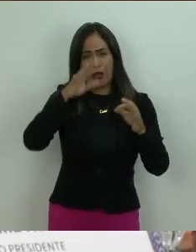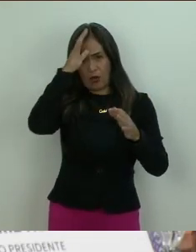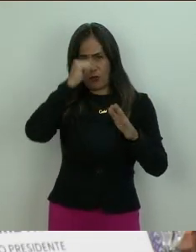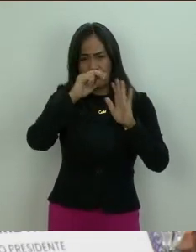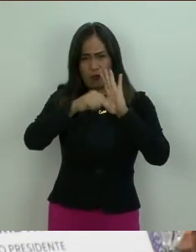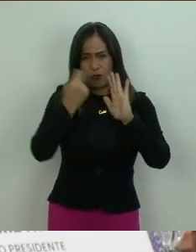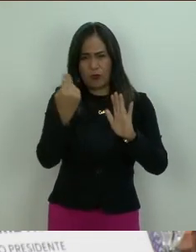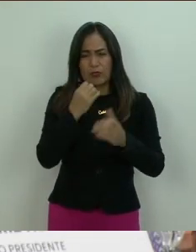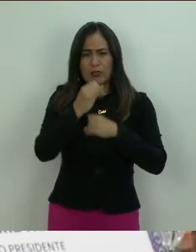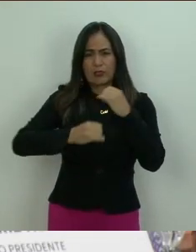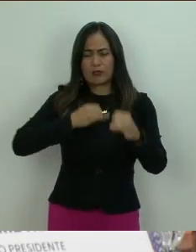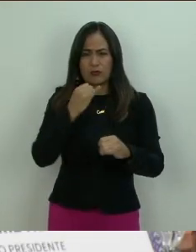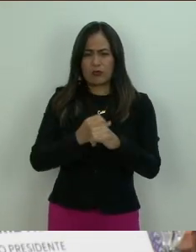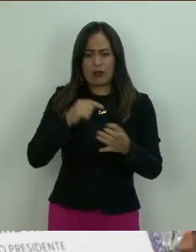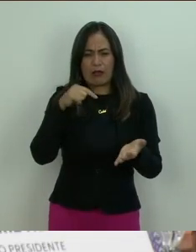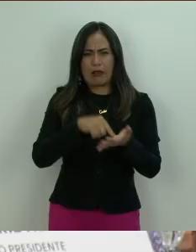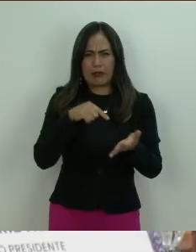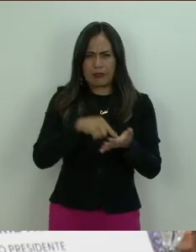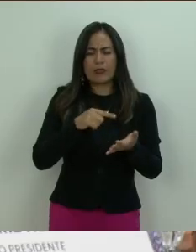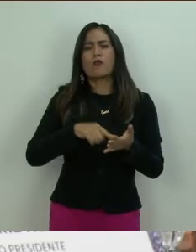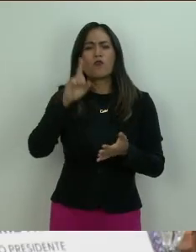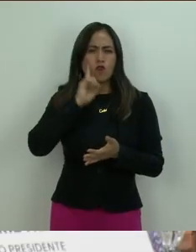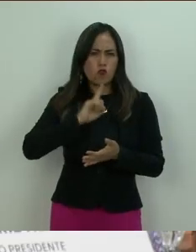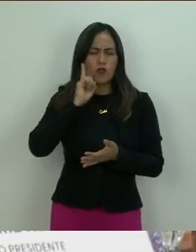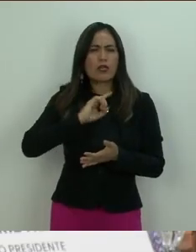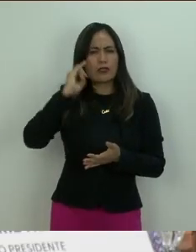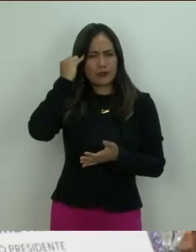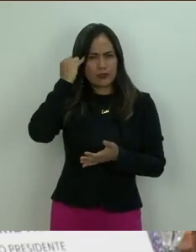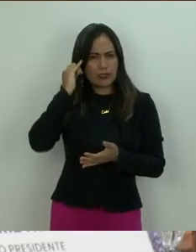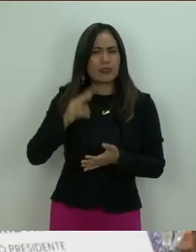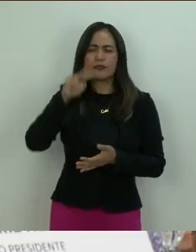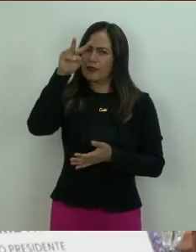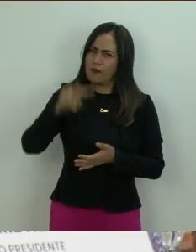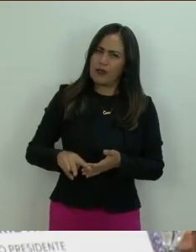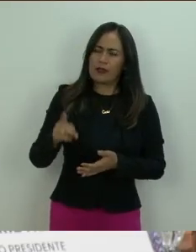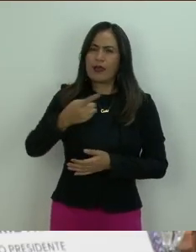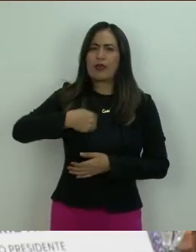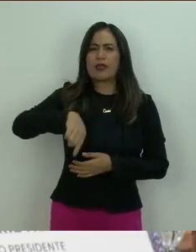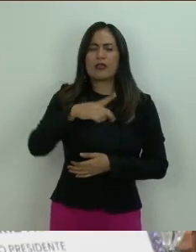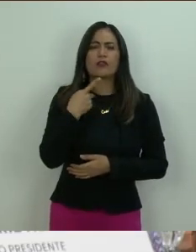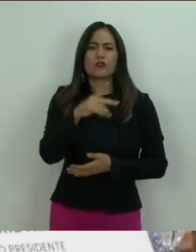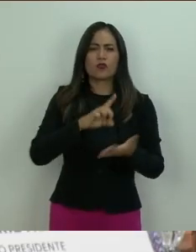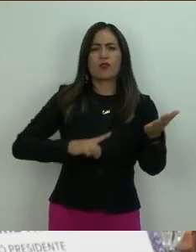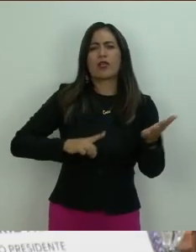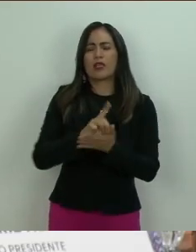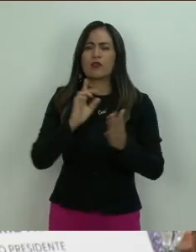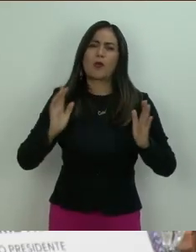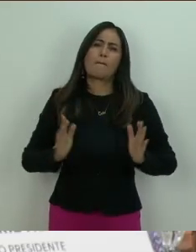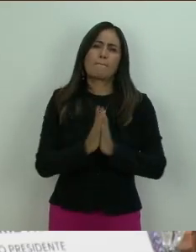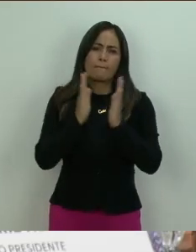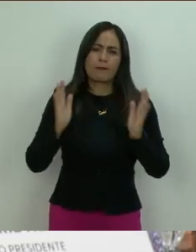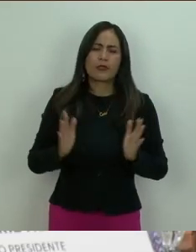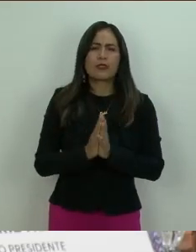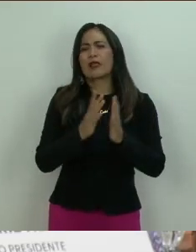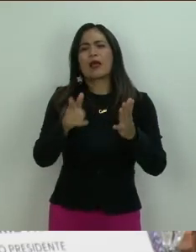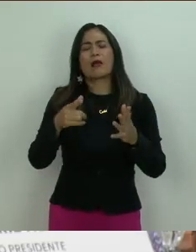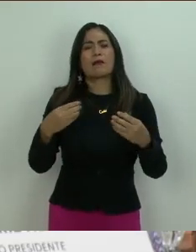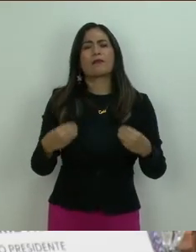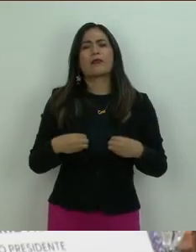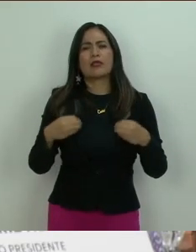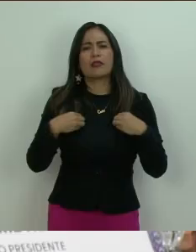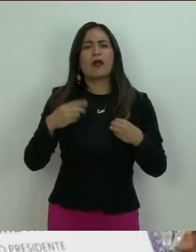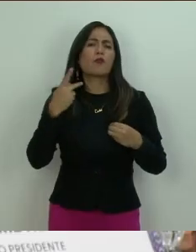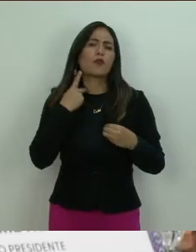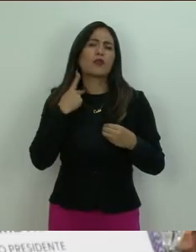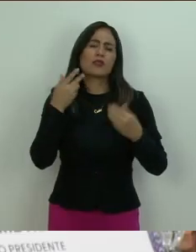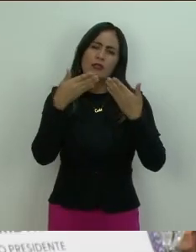medidas específicas para garantizar que las mujeres indígenas puedan ejercer plenamente su derecho a participar en la vida política y